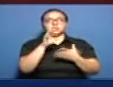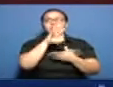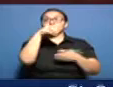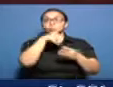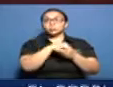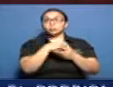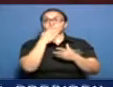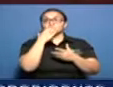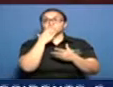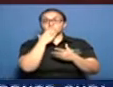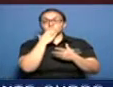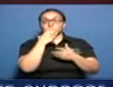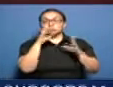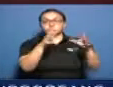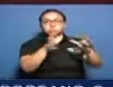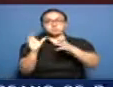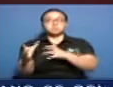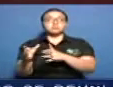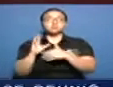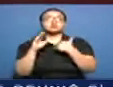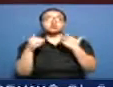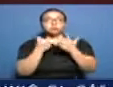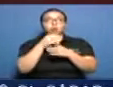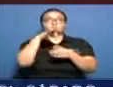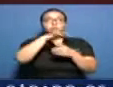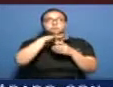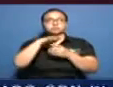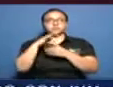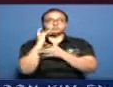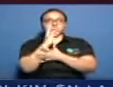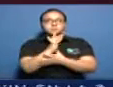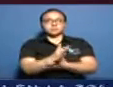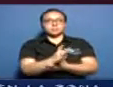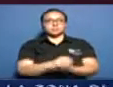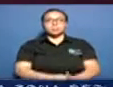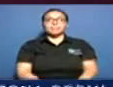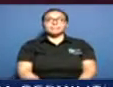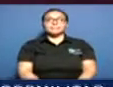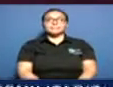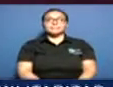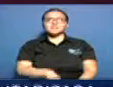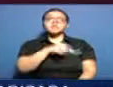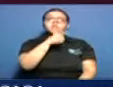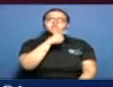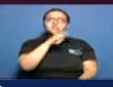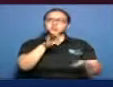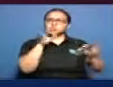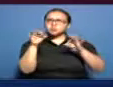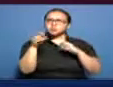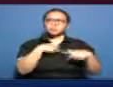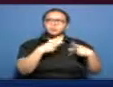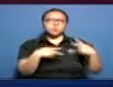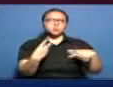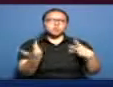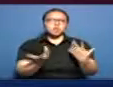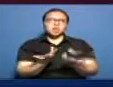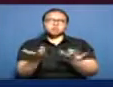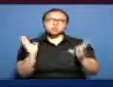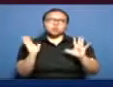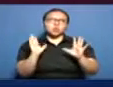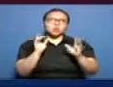Buglé y Gunayala, para que todos reforestemos. Hey, ¿quiénes ya fueron seleccionados los voluntarios? ¿Están en eso? ¿Todavía se